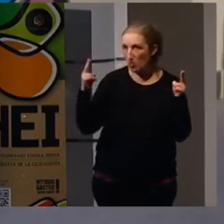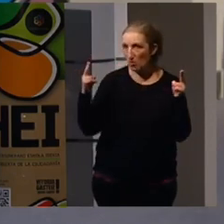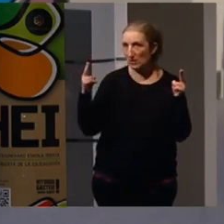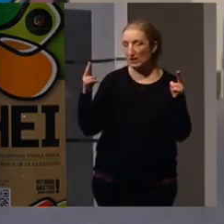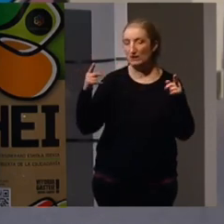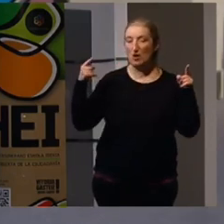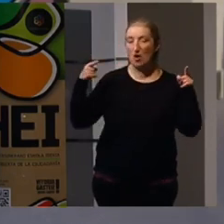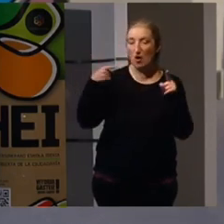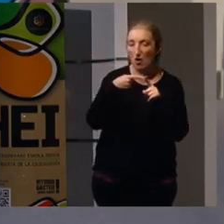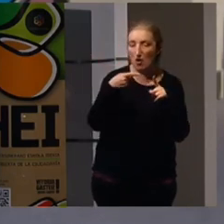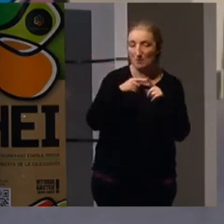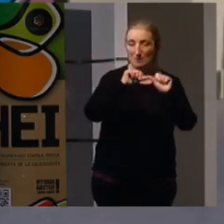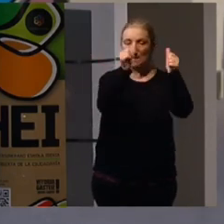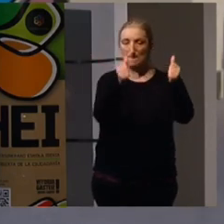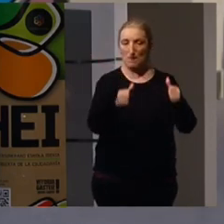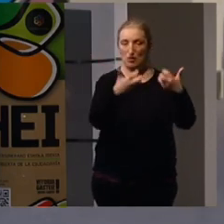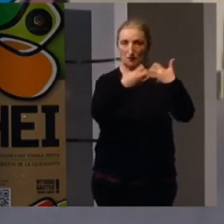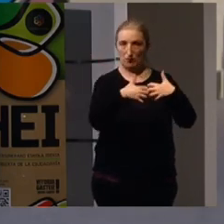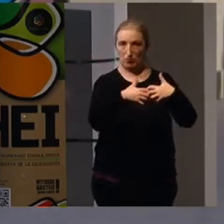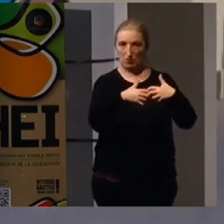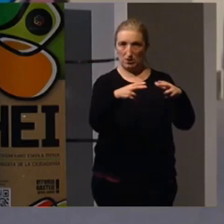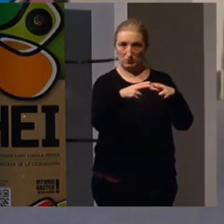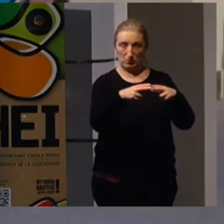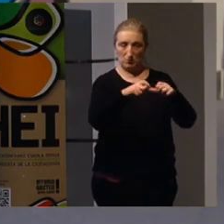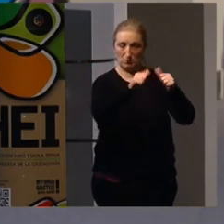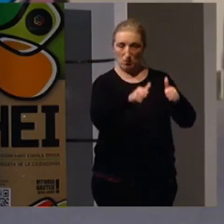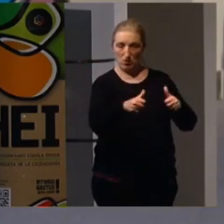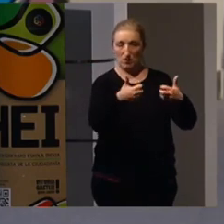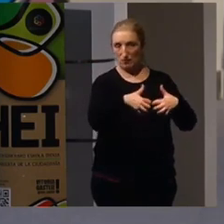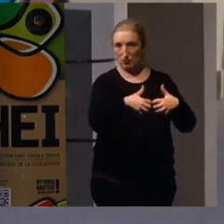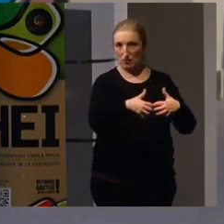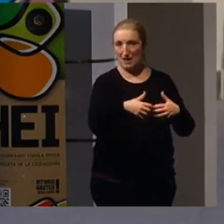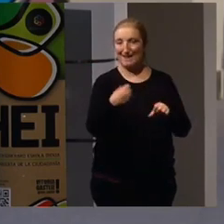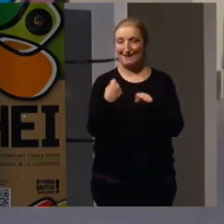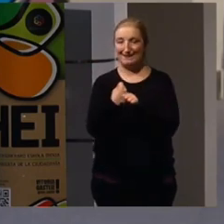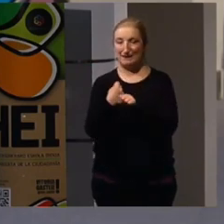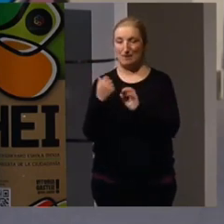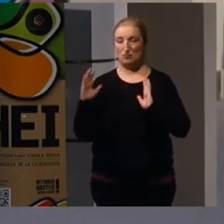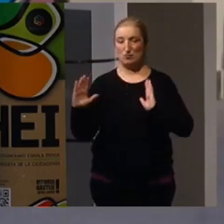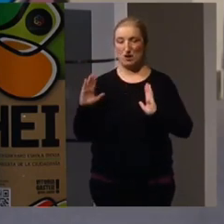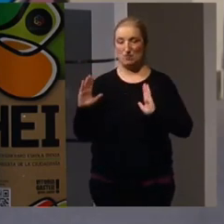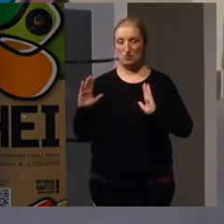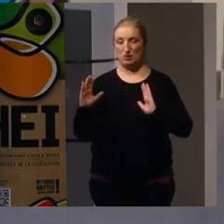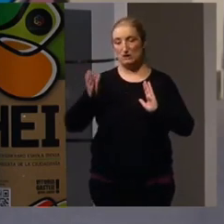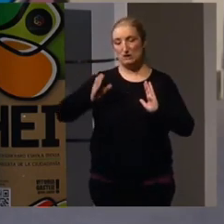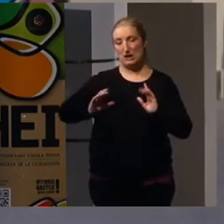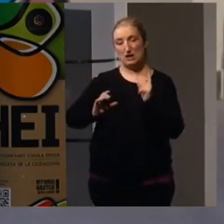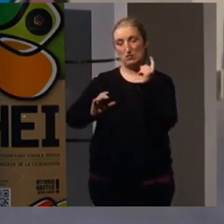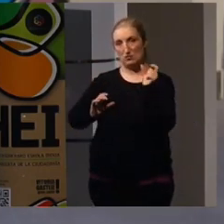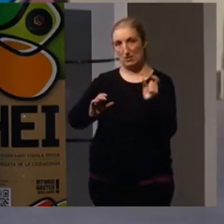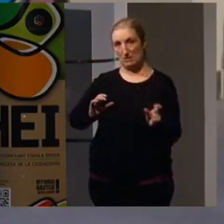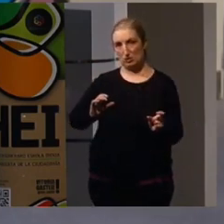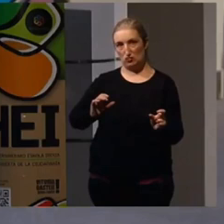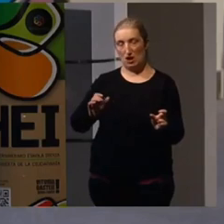hechas por y para que determinado modelo social funcionara. Entonces, no es lo mismo el trabajo en una época en la que el salario de una sola persona